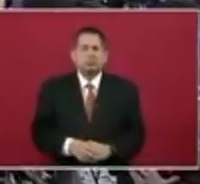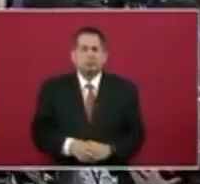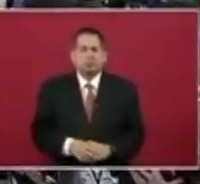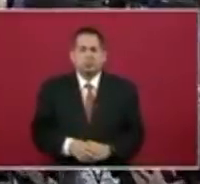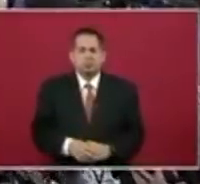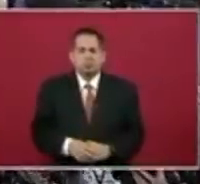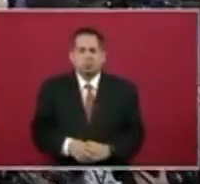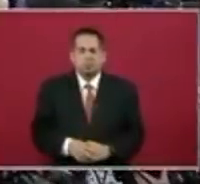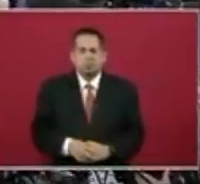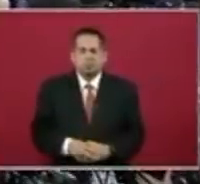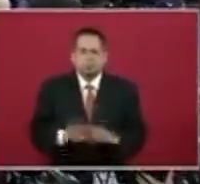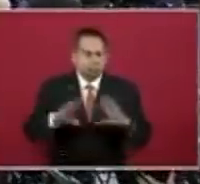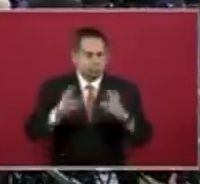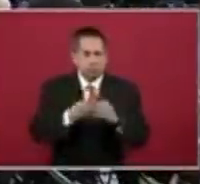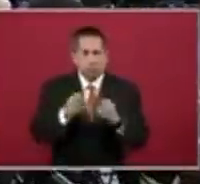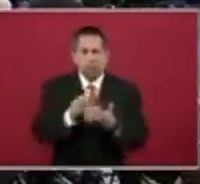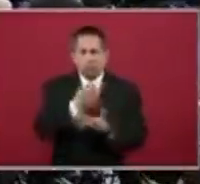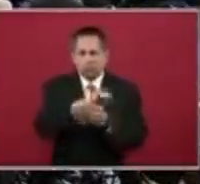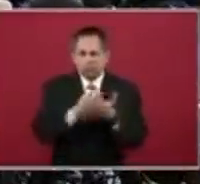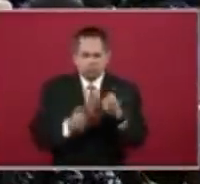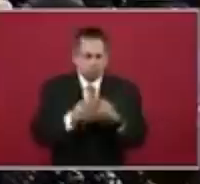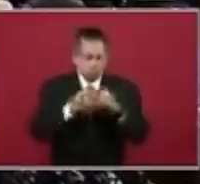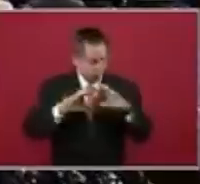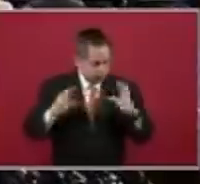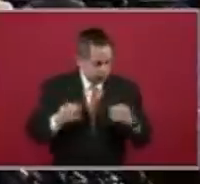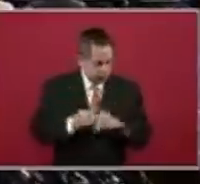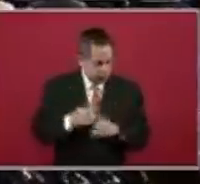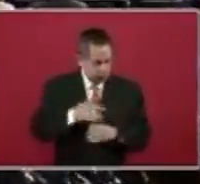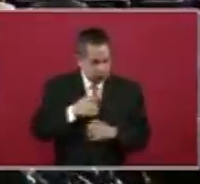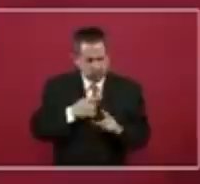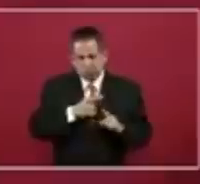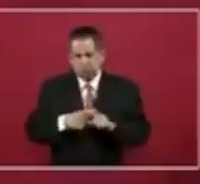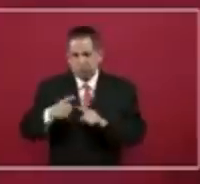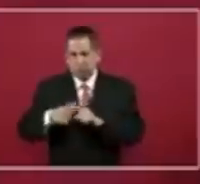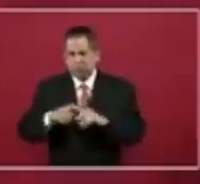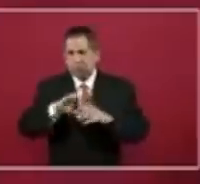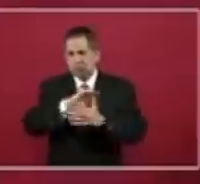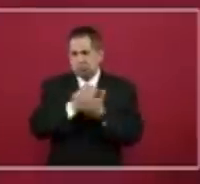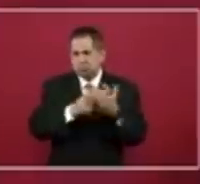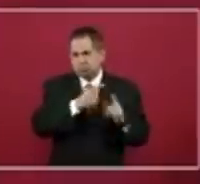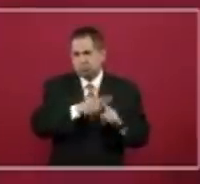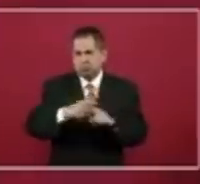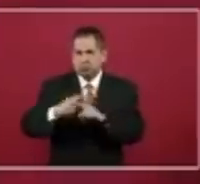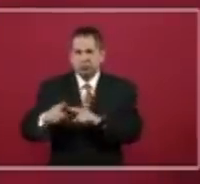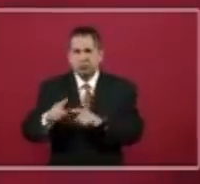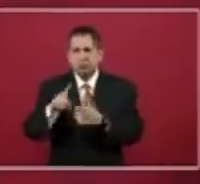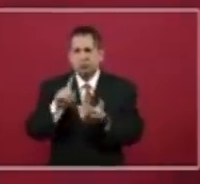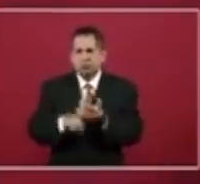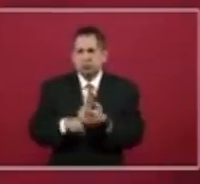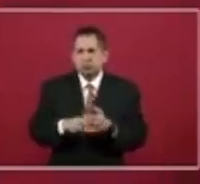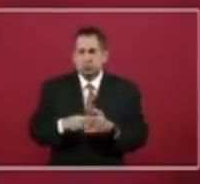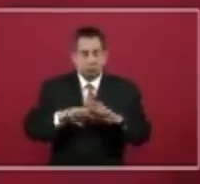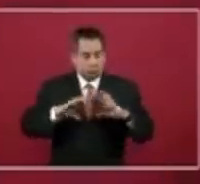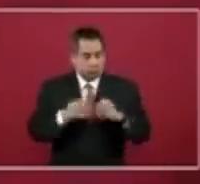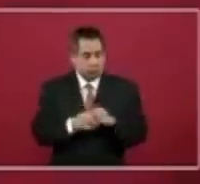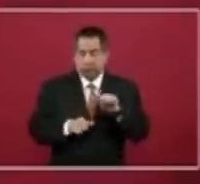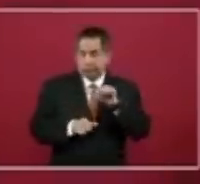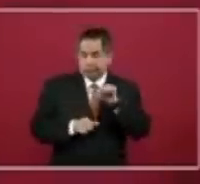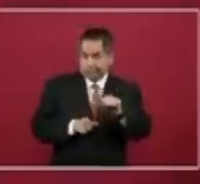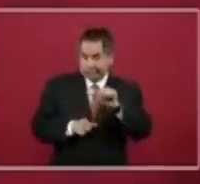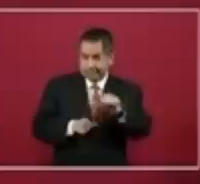¿Cuántos contratos? Son varios contratos porque decía que son 16